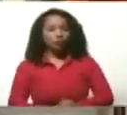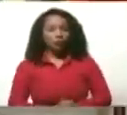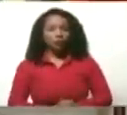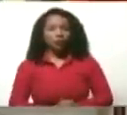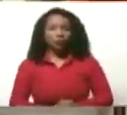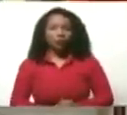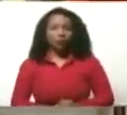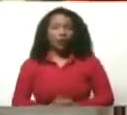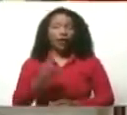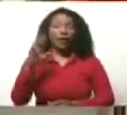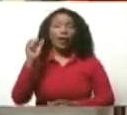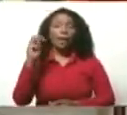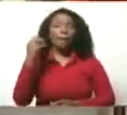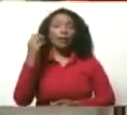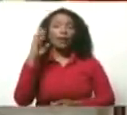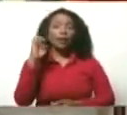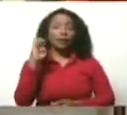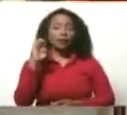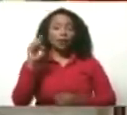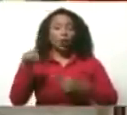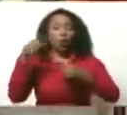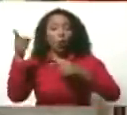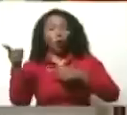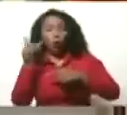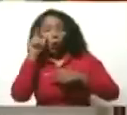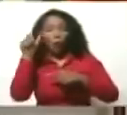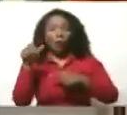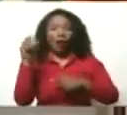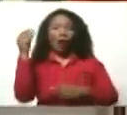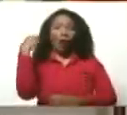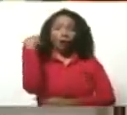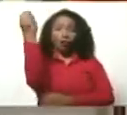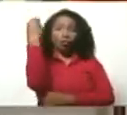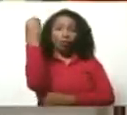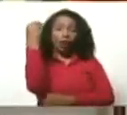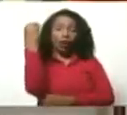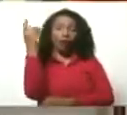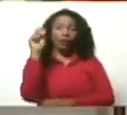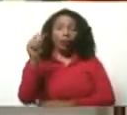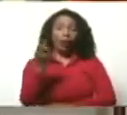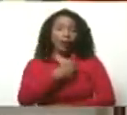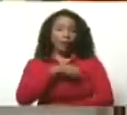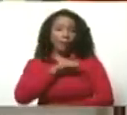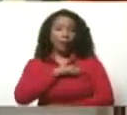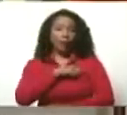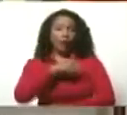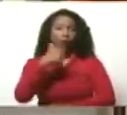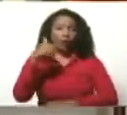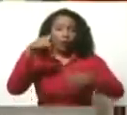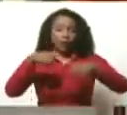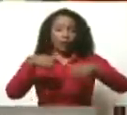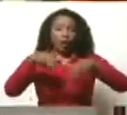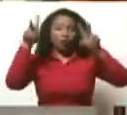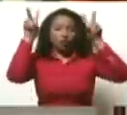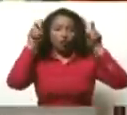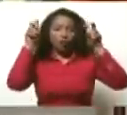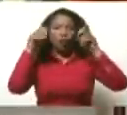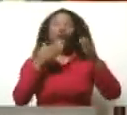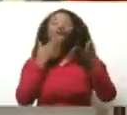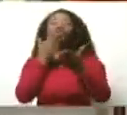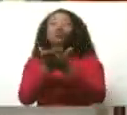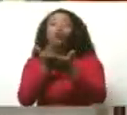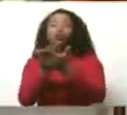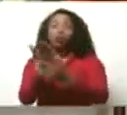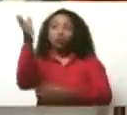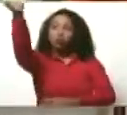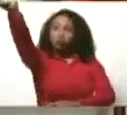tanto de Ramírez como de Villalobos, a Italia y a España, que están en curso estas nuevas solicitudes